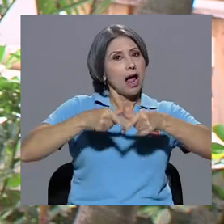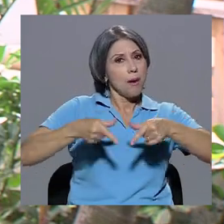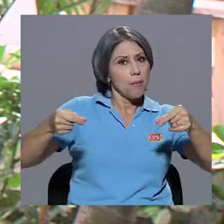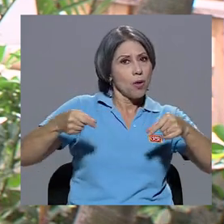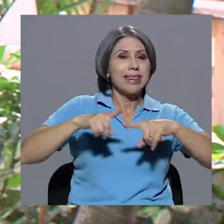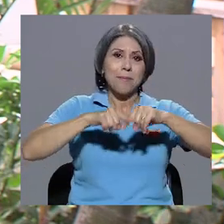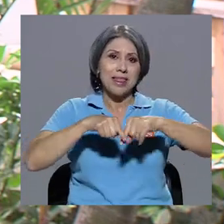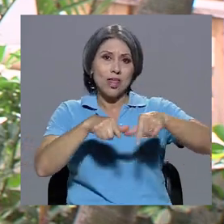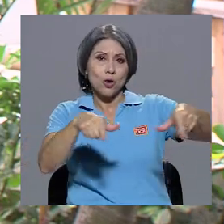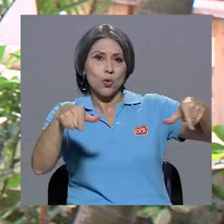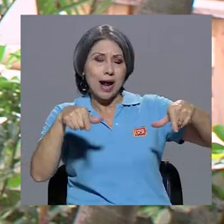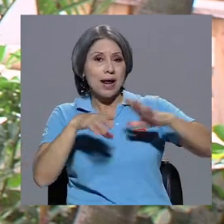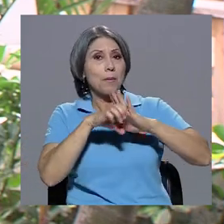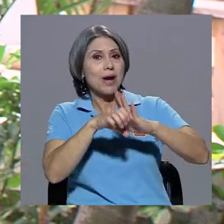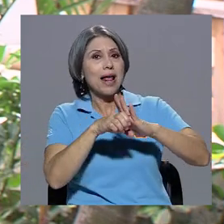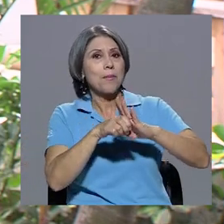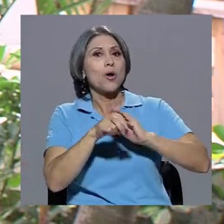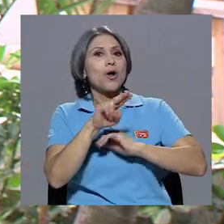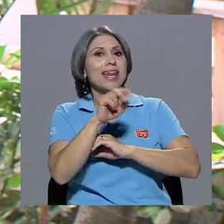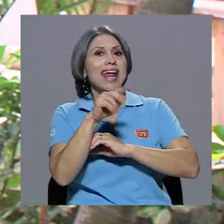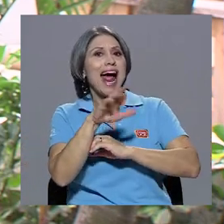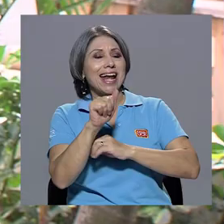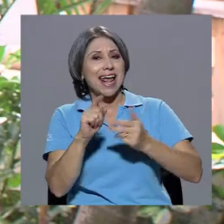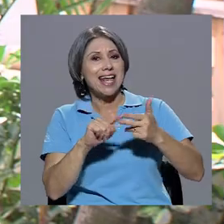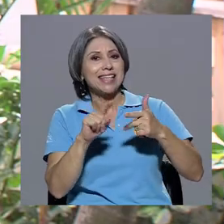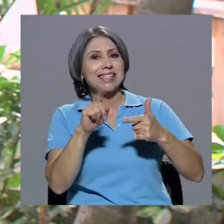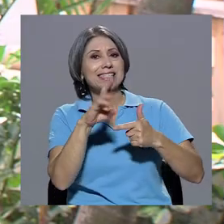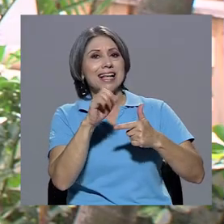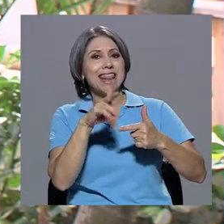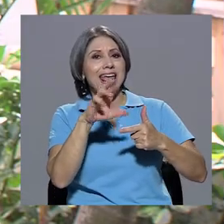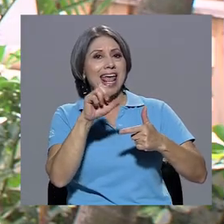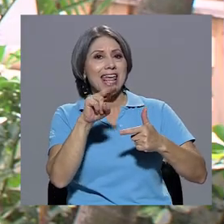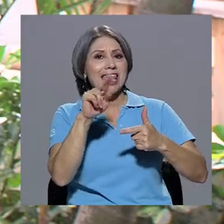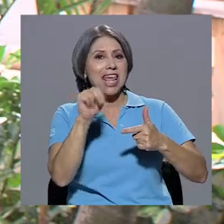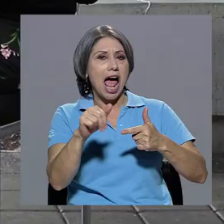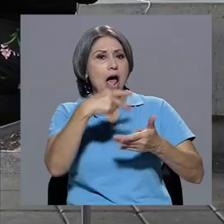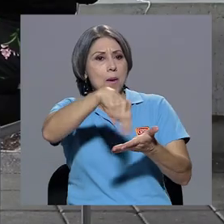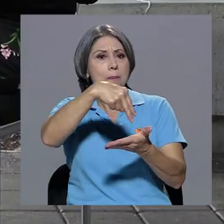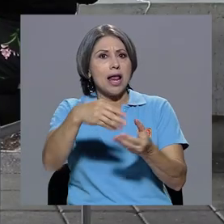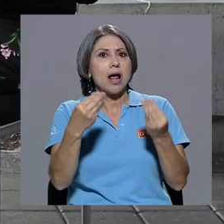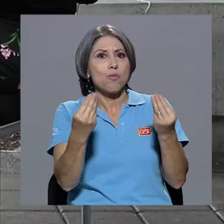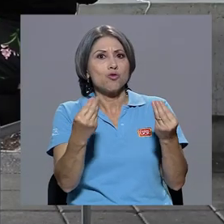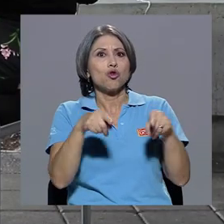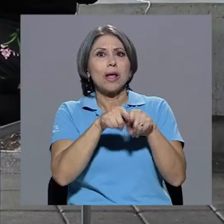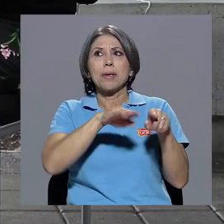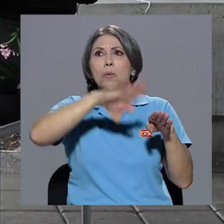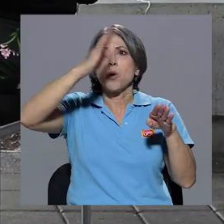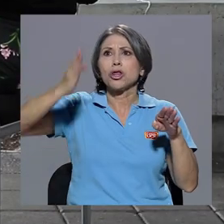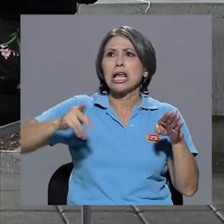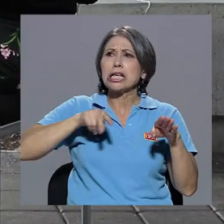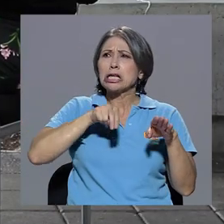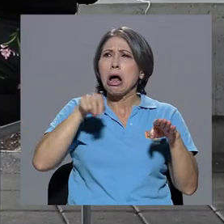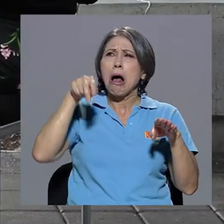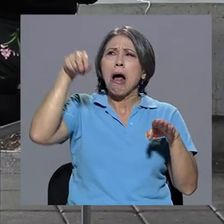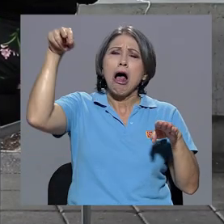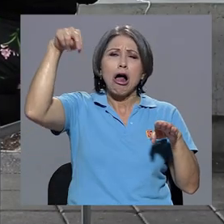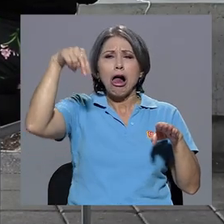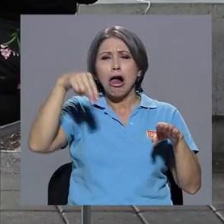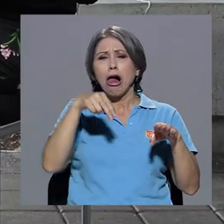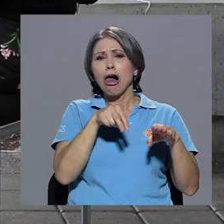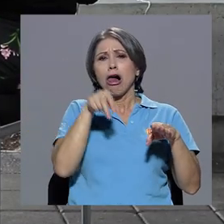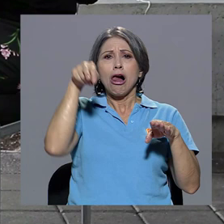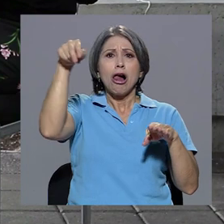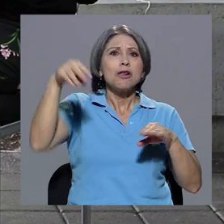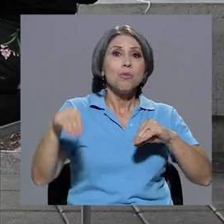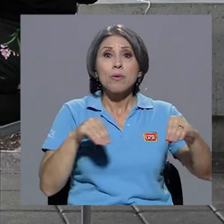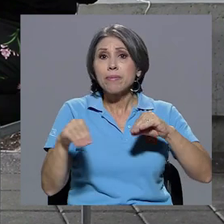ejemplo en Icaria y en Cerdeña bailan mucho, les encanta bailar y suben y bajan las montañas porque es toda una zona montañosa, entonces es movimiento